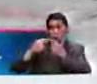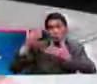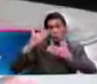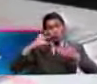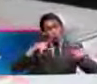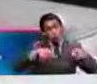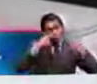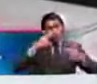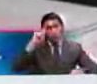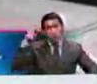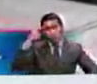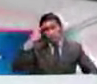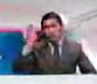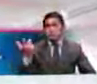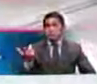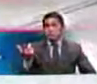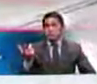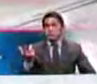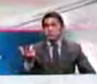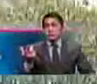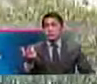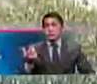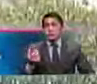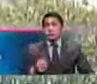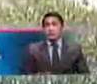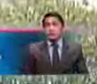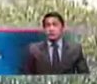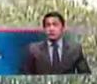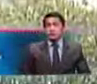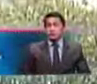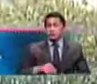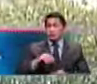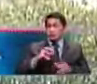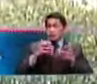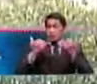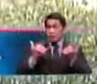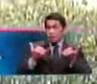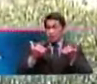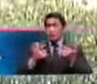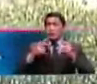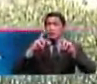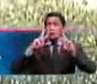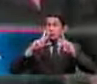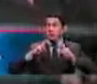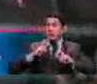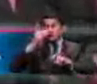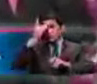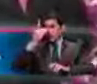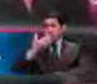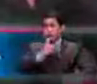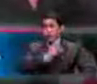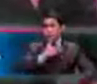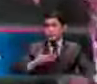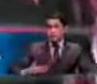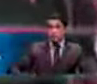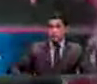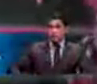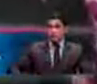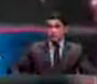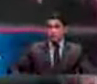momento, la jueza sustanciadora del pedido es Teresa Núquez, quien revisará la decisión presidencial, que será discutida a la